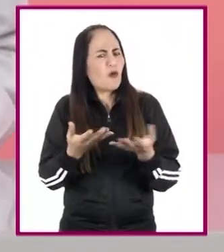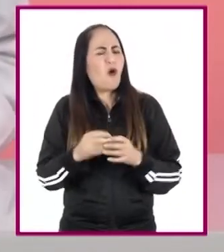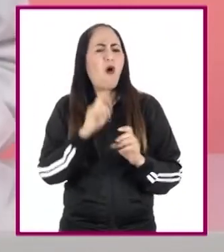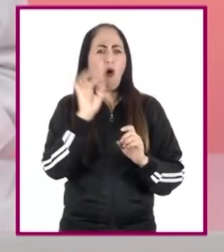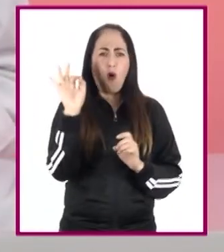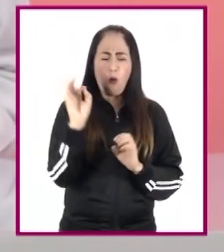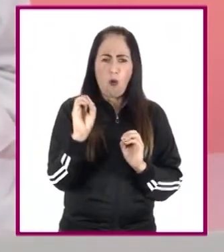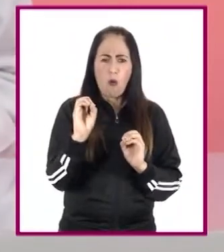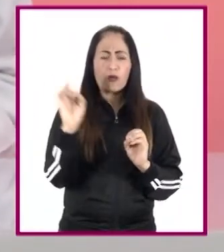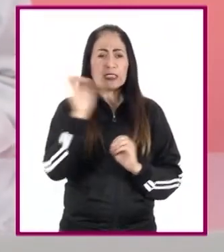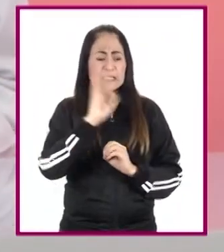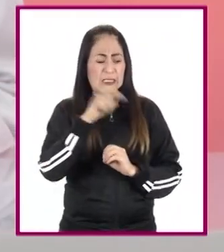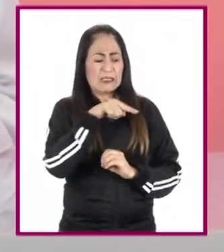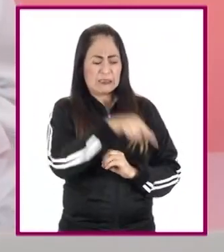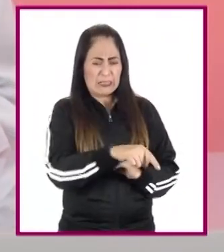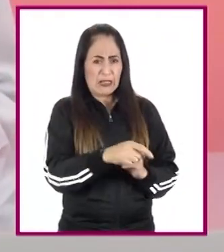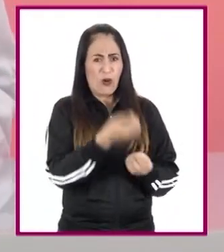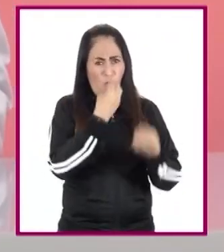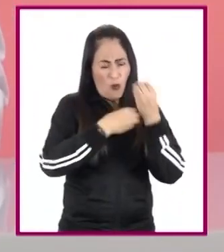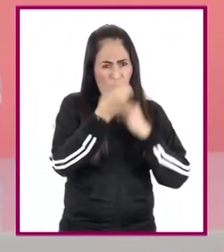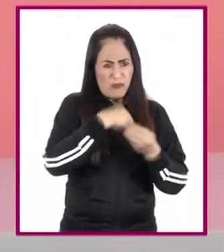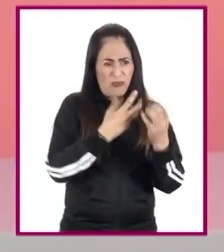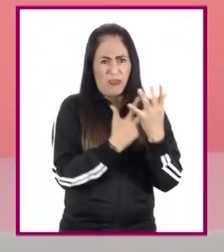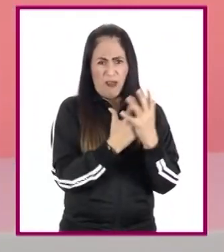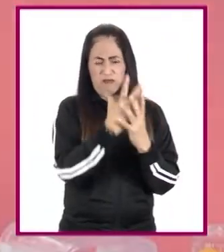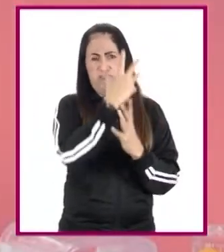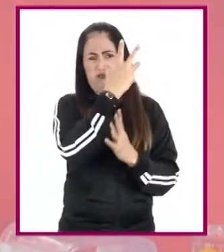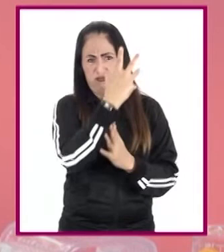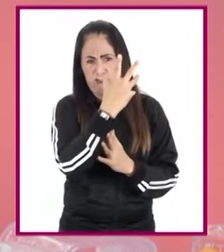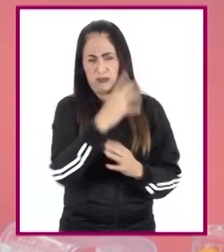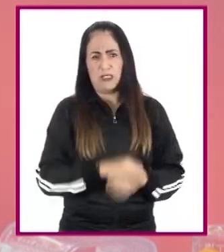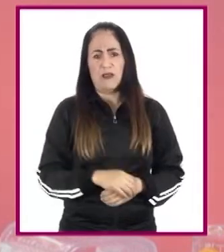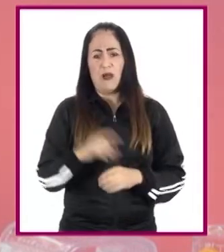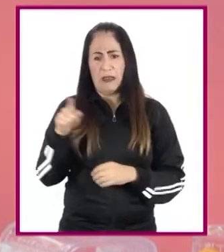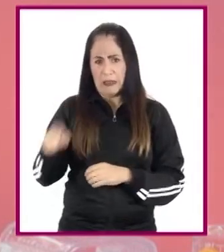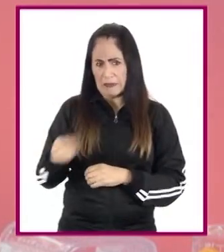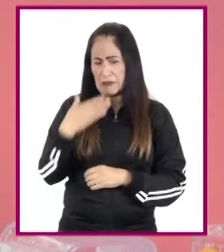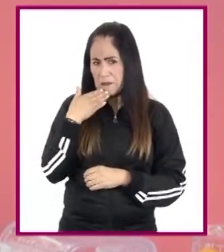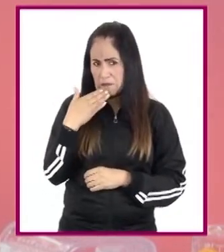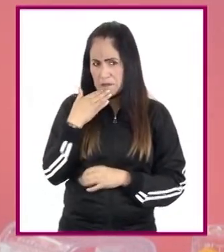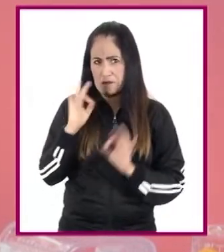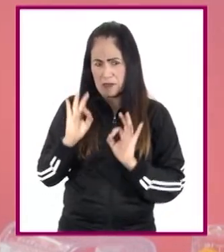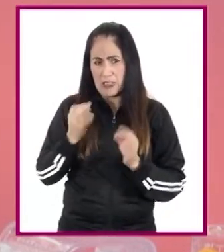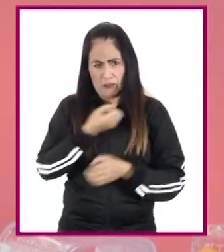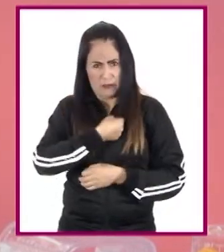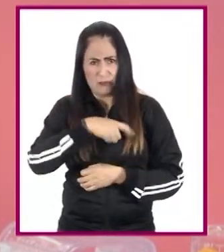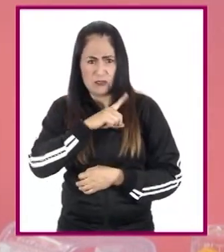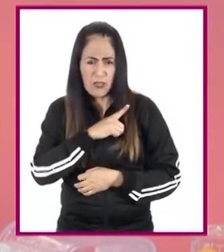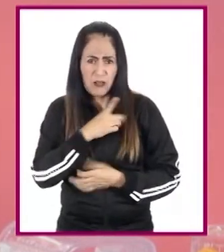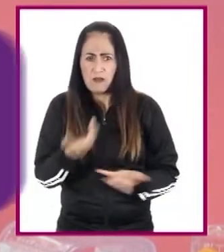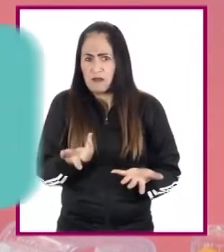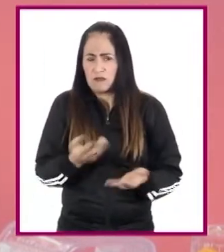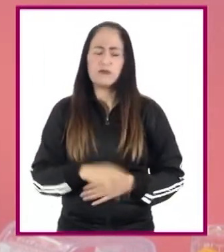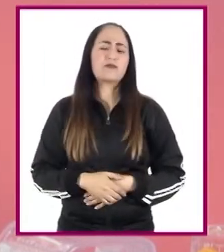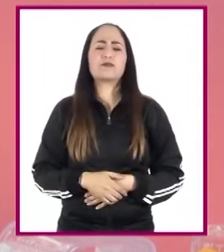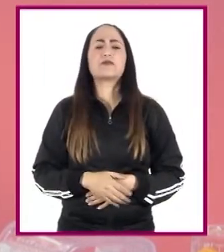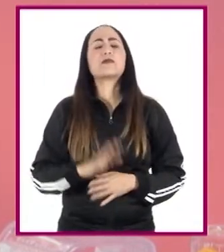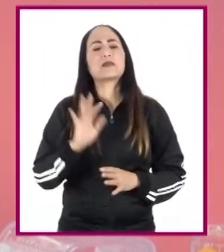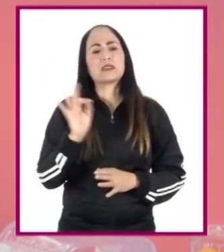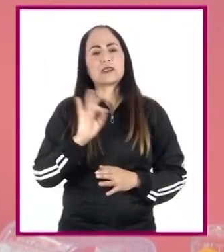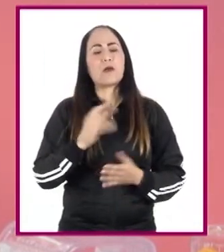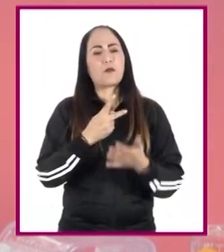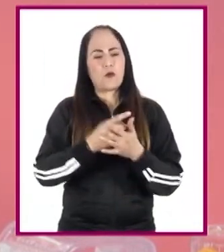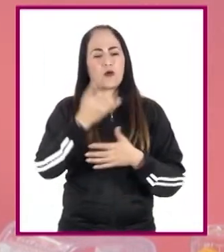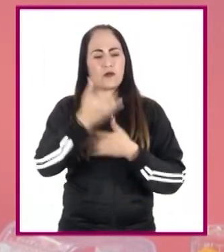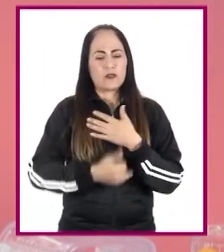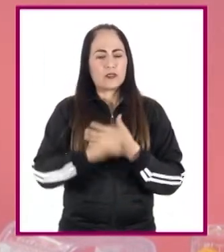exceso de calorías y ponerle un sello hexagonal? El propósito del proyecto en esta propuesta sería diseñar